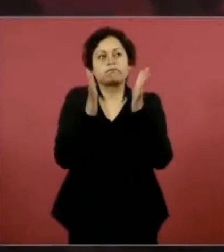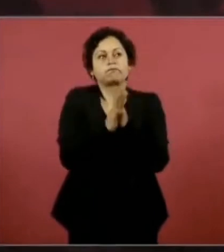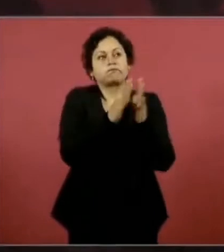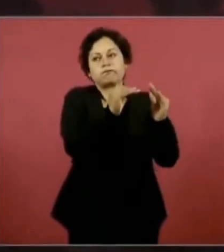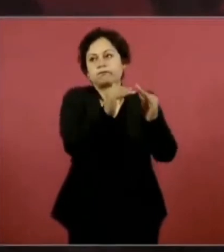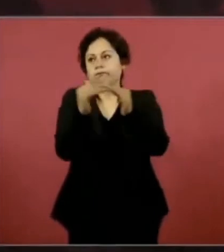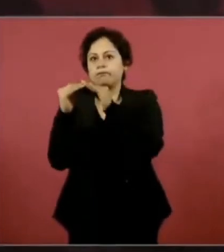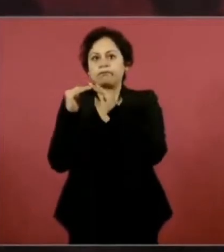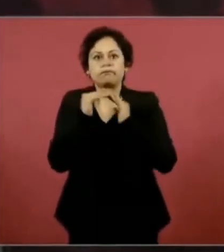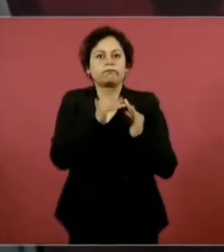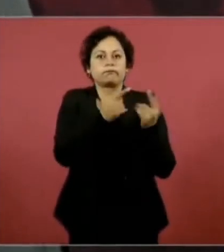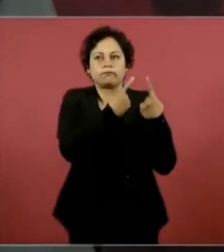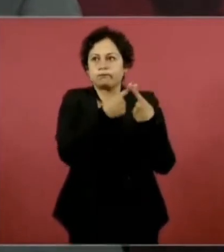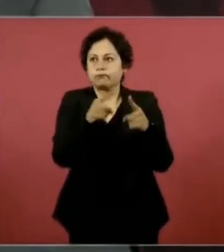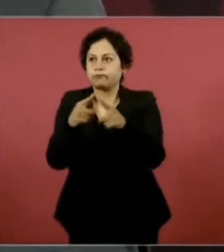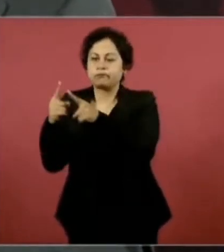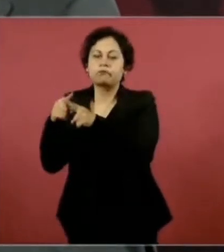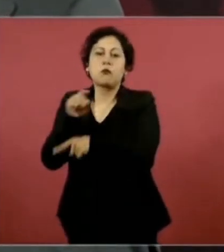Y conviene